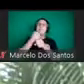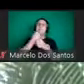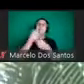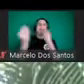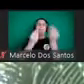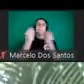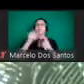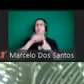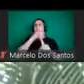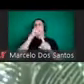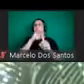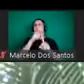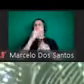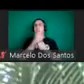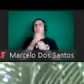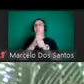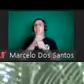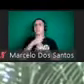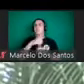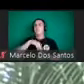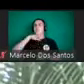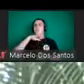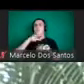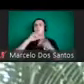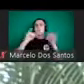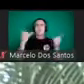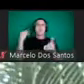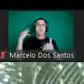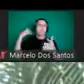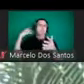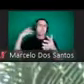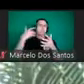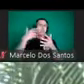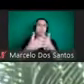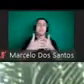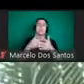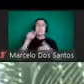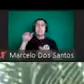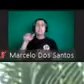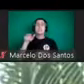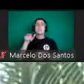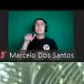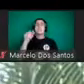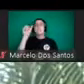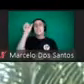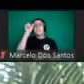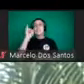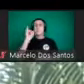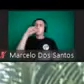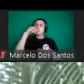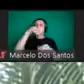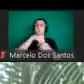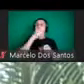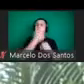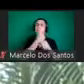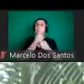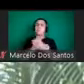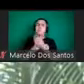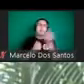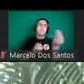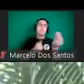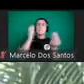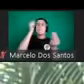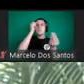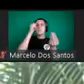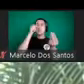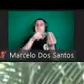gestión que hemos llevado a cabo. Consideramos que la inclusión laboral es la puerta grande a la inclusión, porque a partir de esto